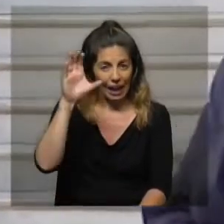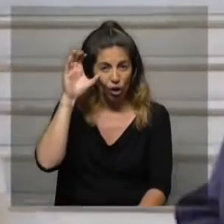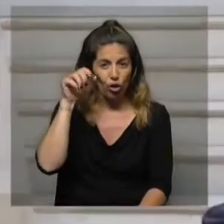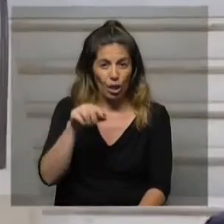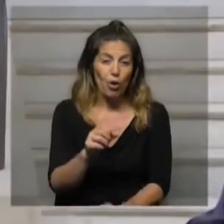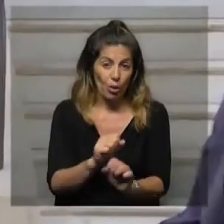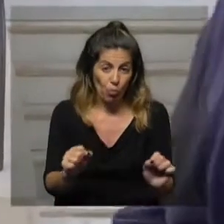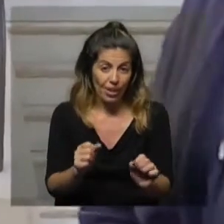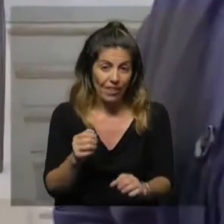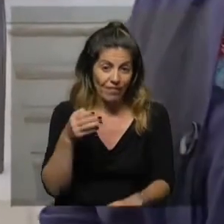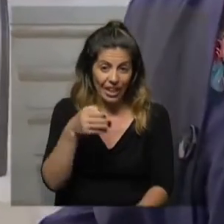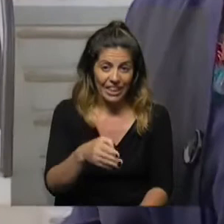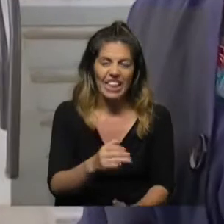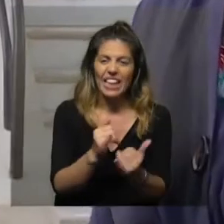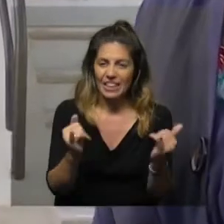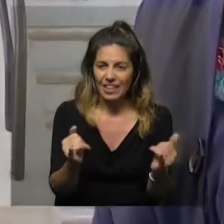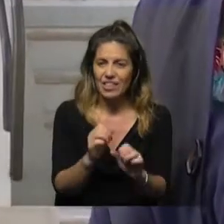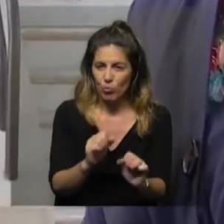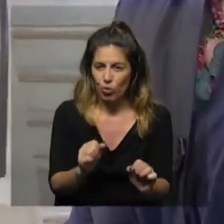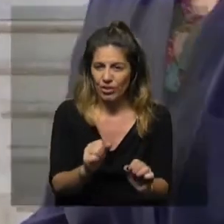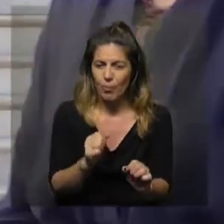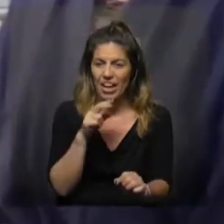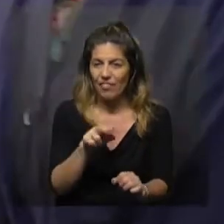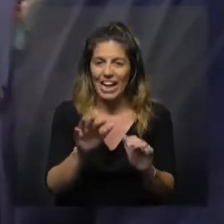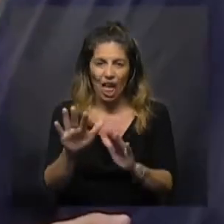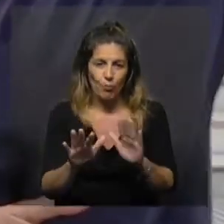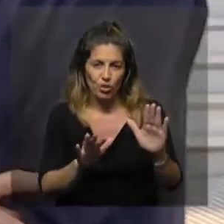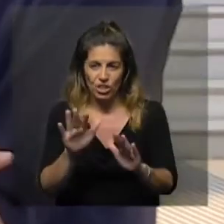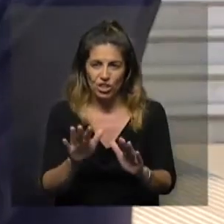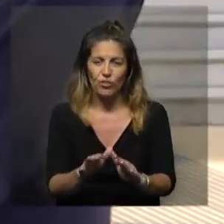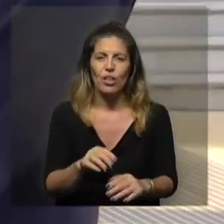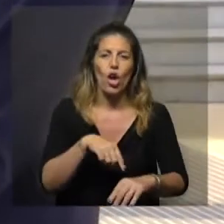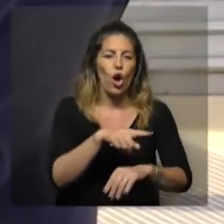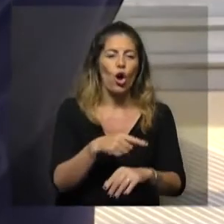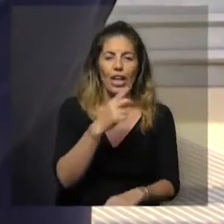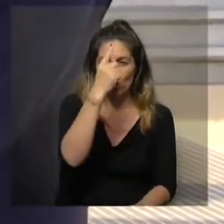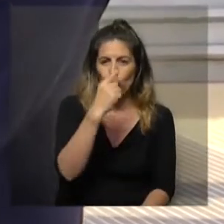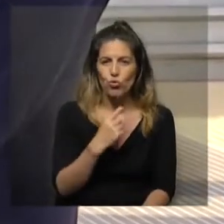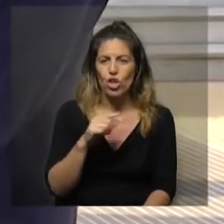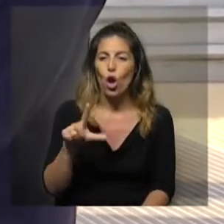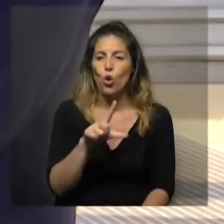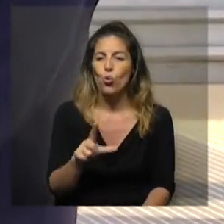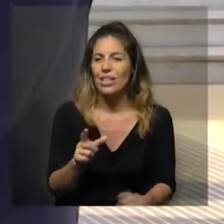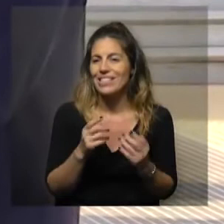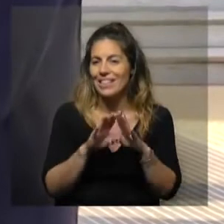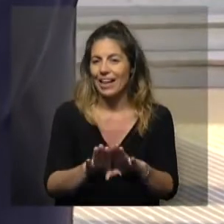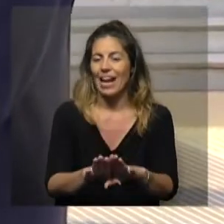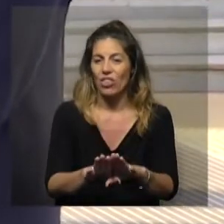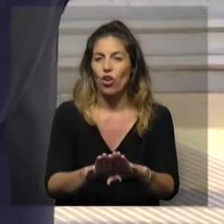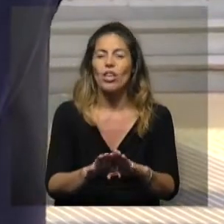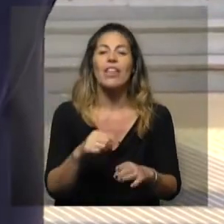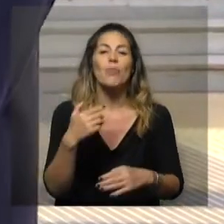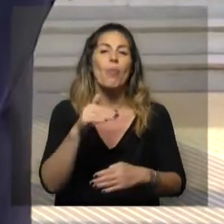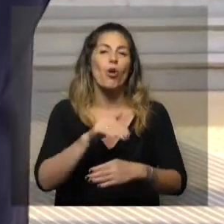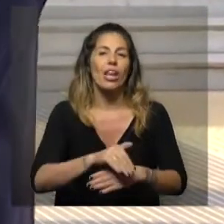que pueden venir Qué día se puede venir a ver la exposición como para cerrarla en el horario del museo el lunes está cerrado y después por la